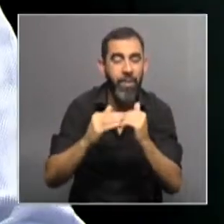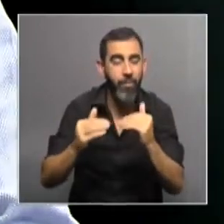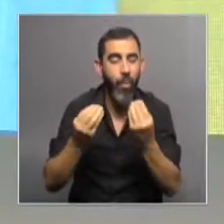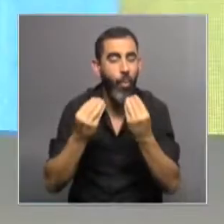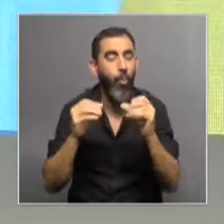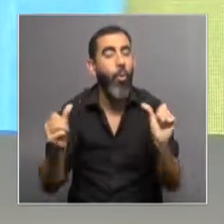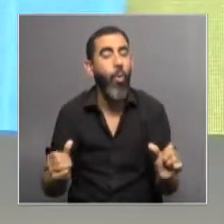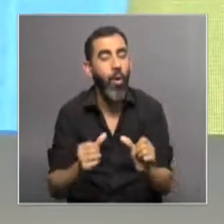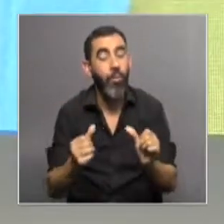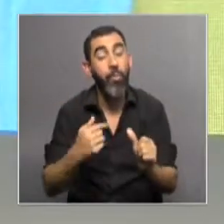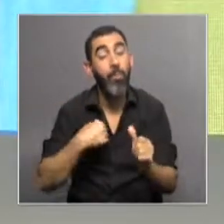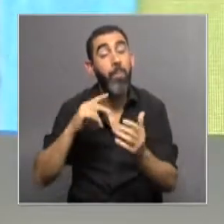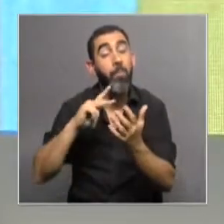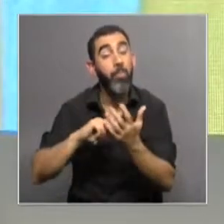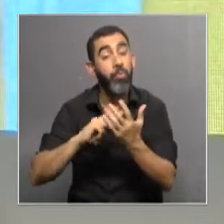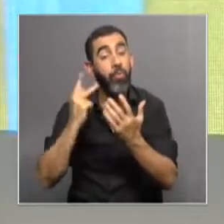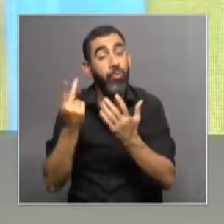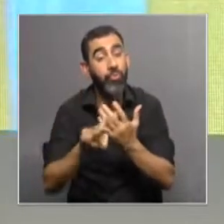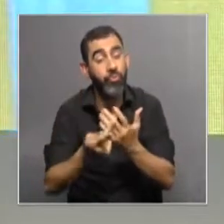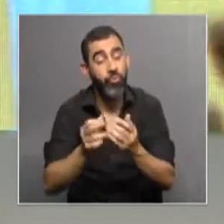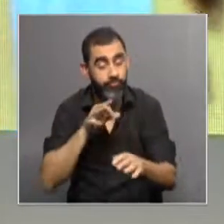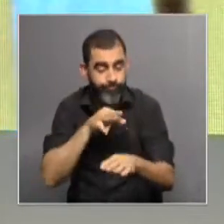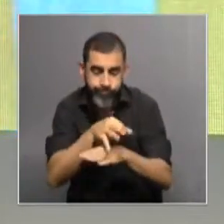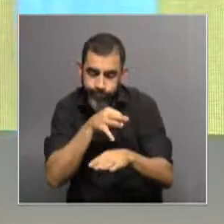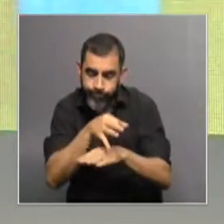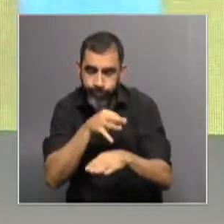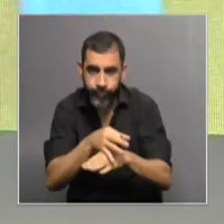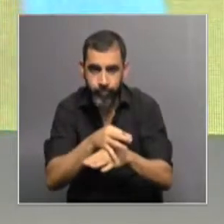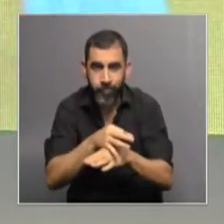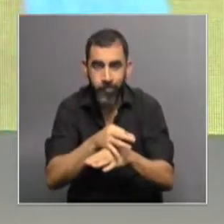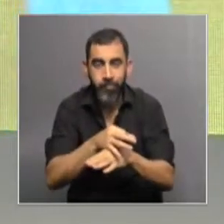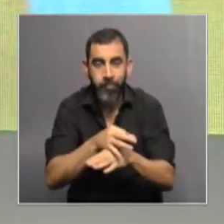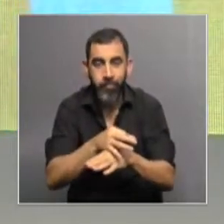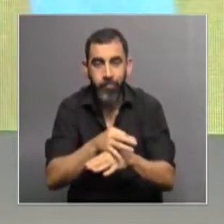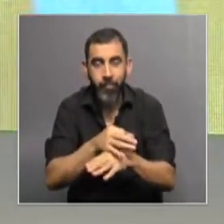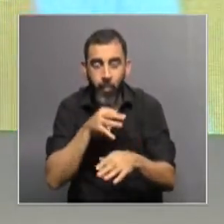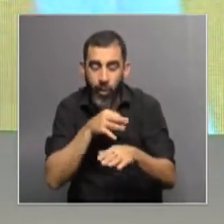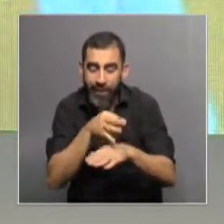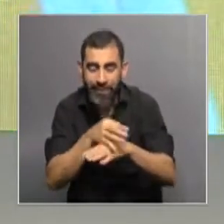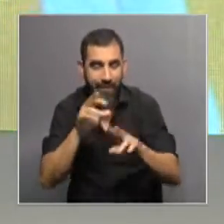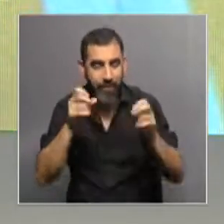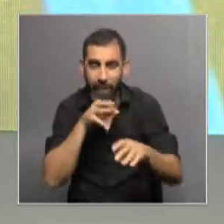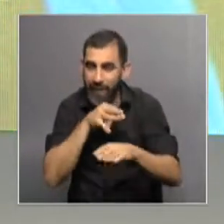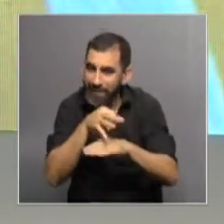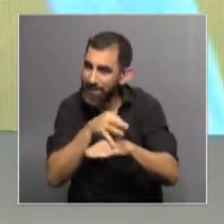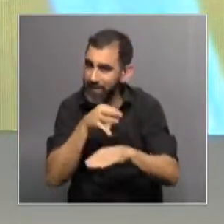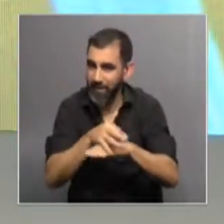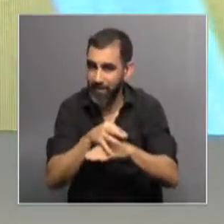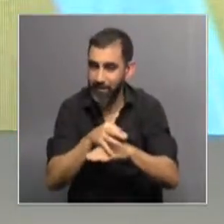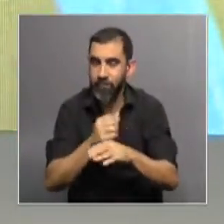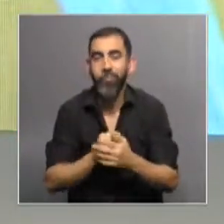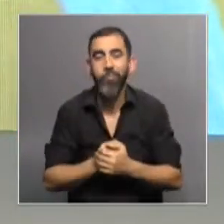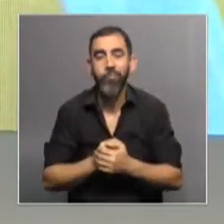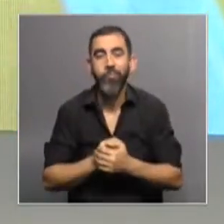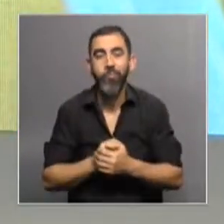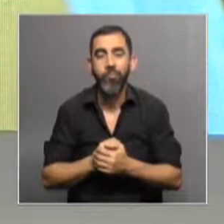En realidad mi proyecto es capacitar. O sea, genética, la dosis justa en relación a la capacitación. O sea que, desde lo que